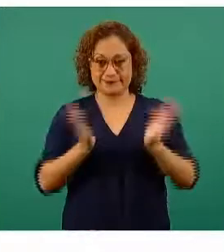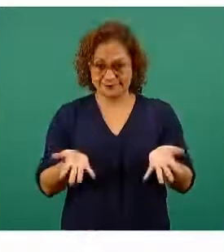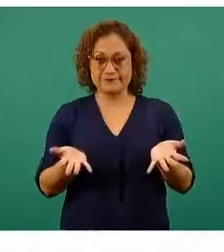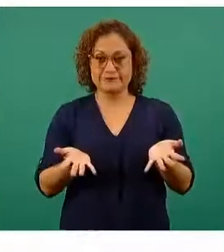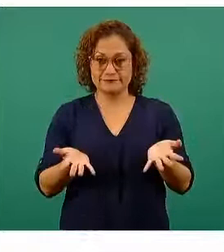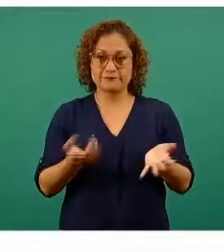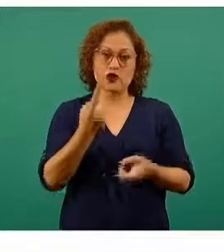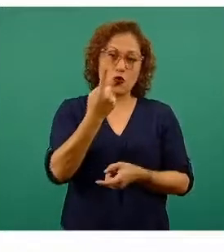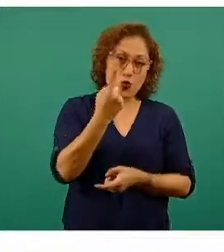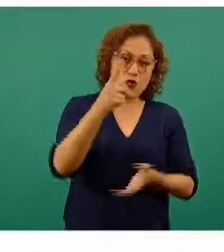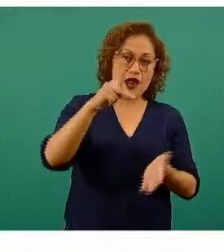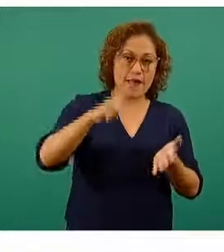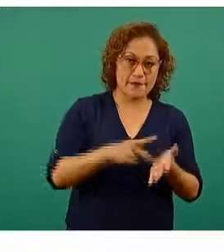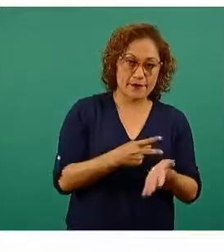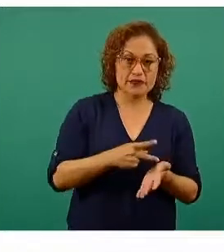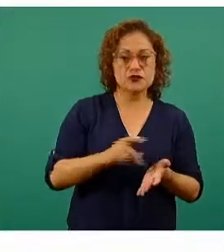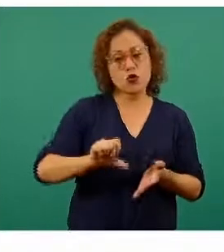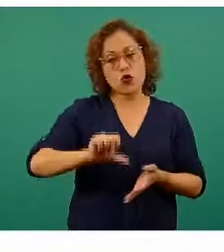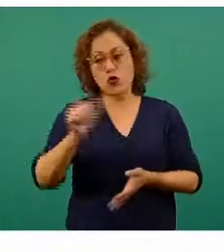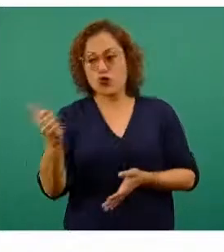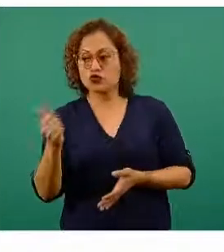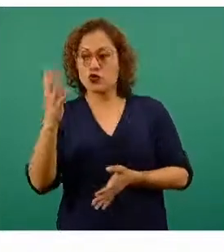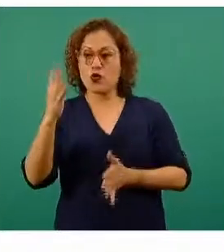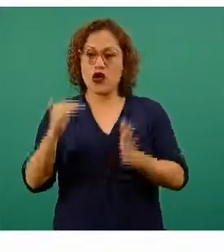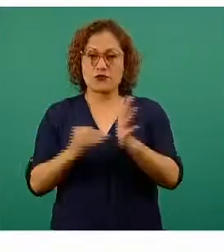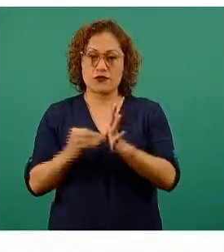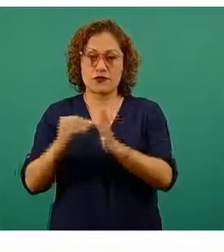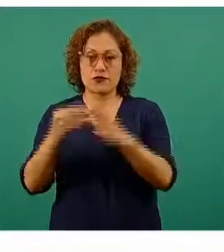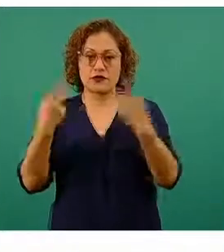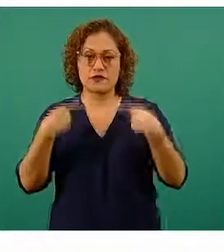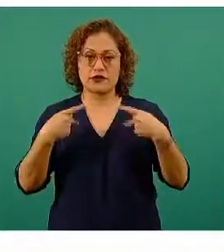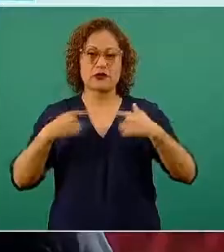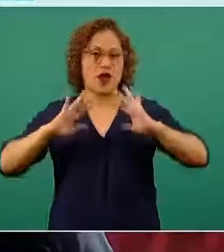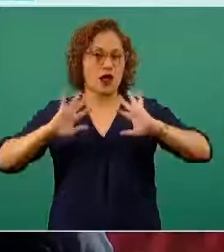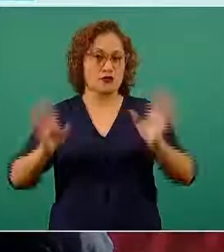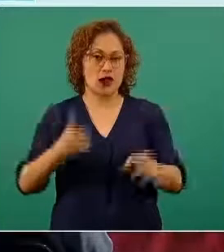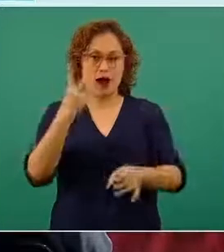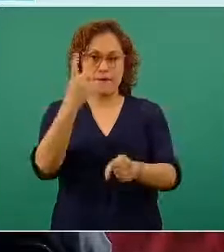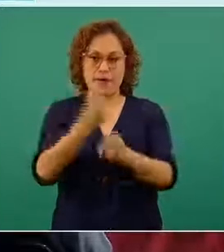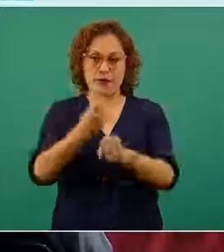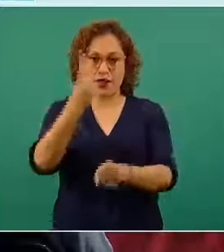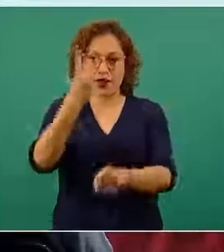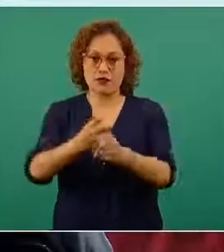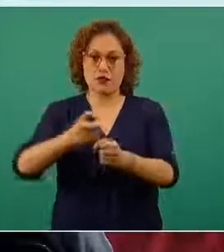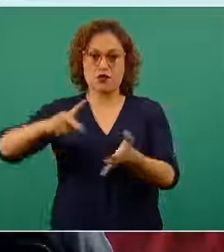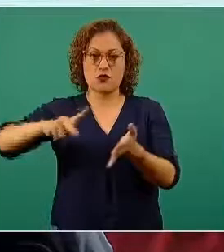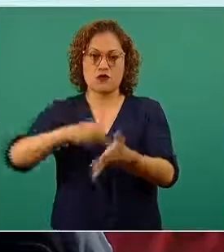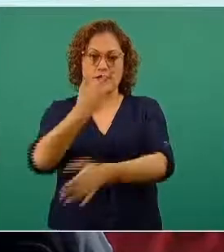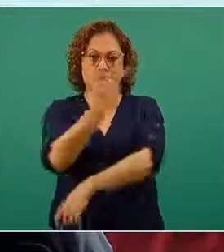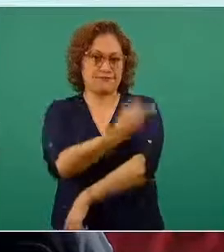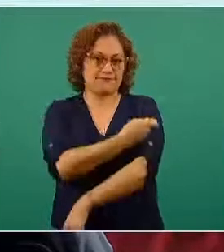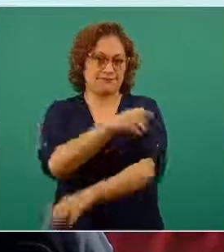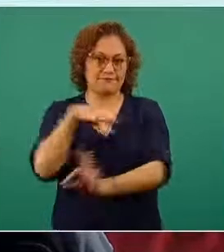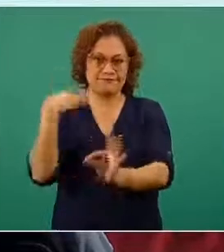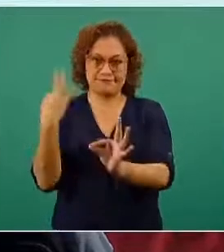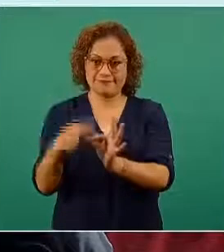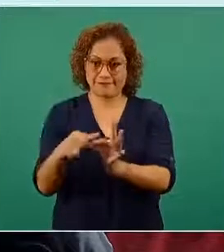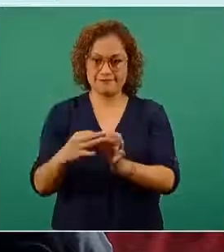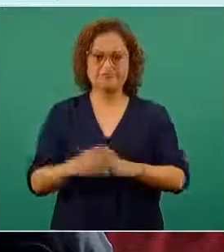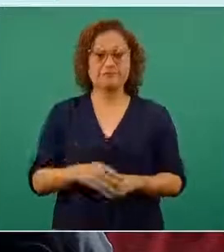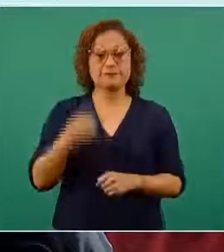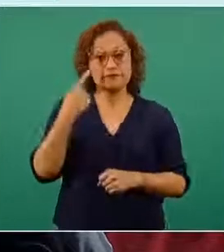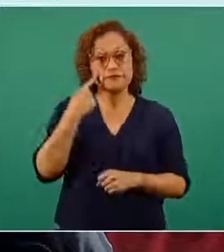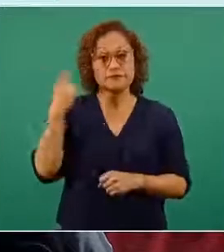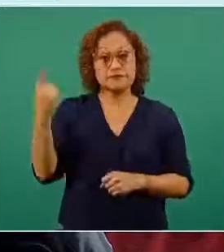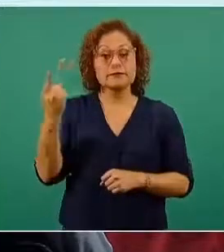dosis y más de 4 millones ya el esquema completo. La siguiente, por favor. Vemos aquí el